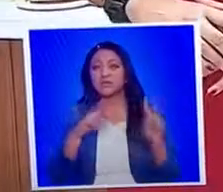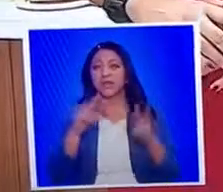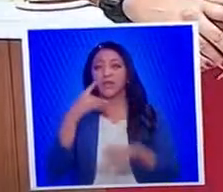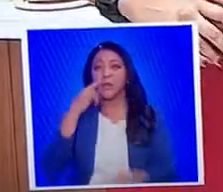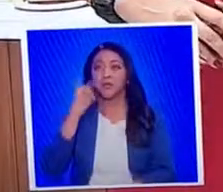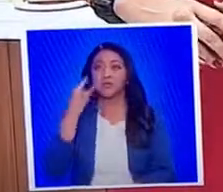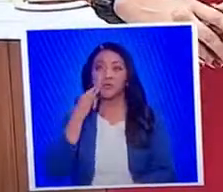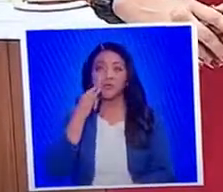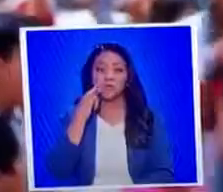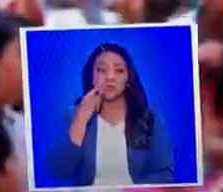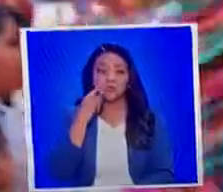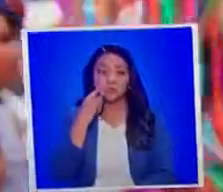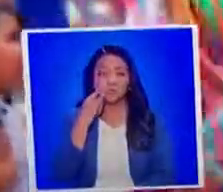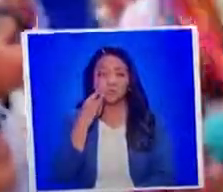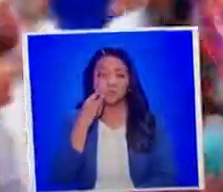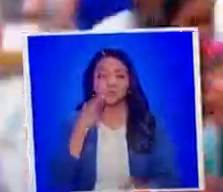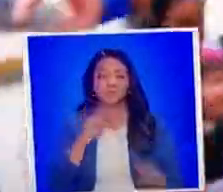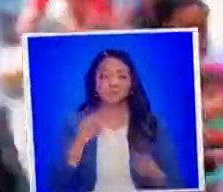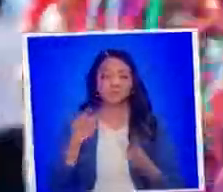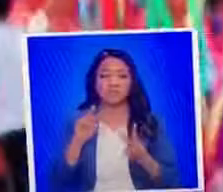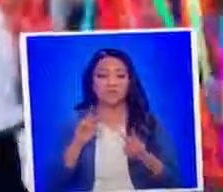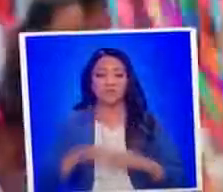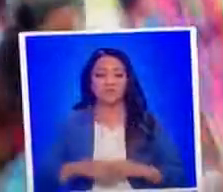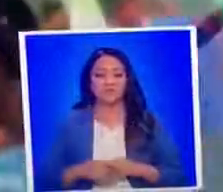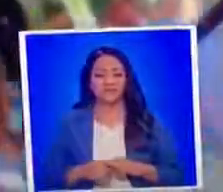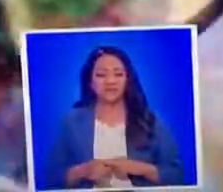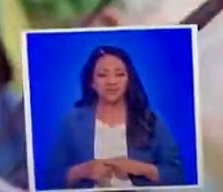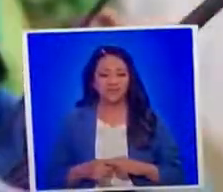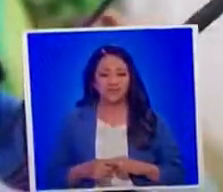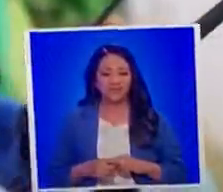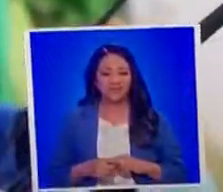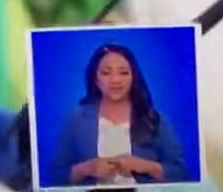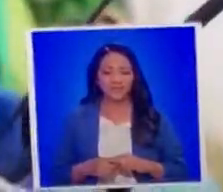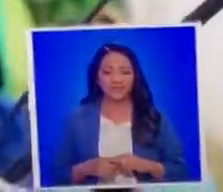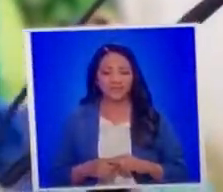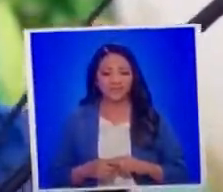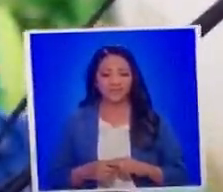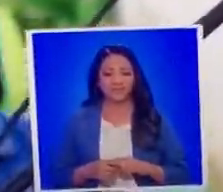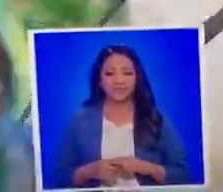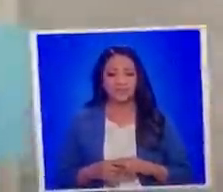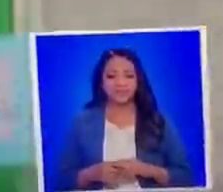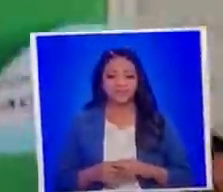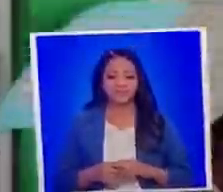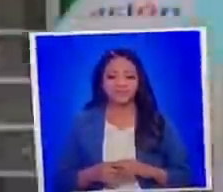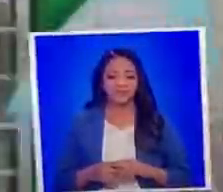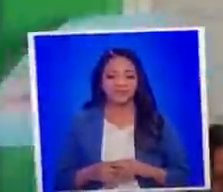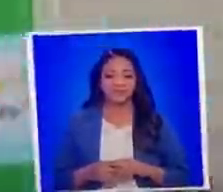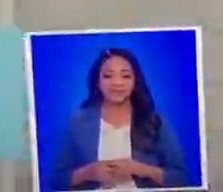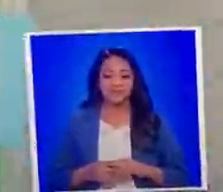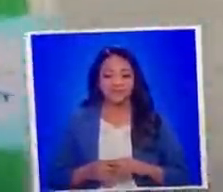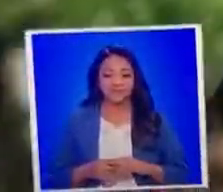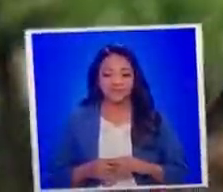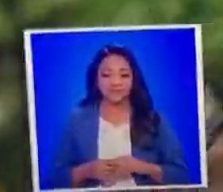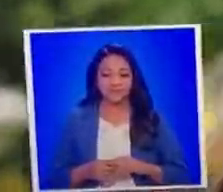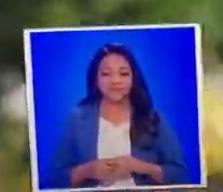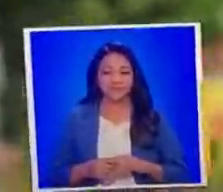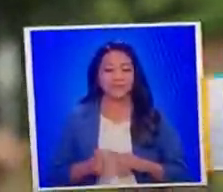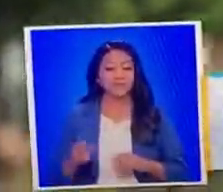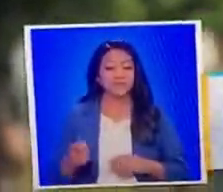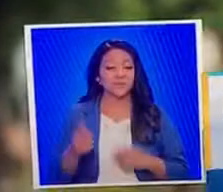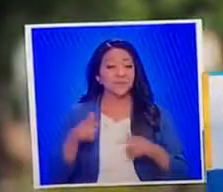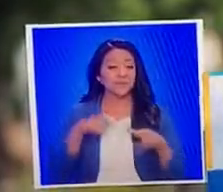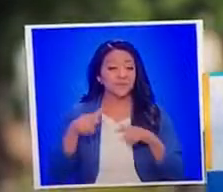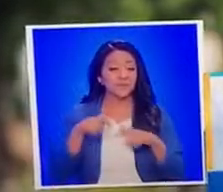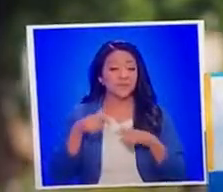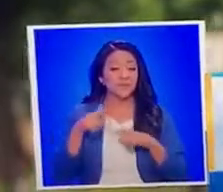niños y niñas. Brinca, brinca, brinque en un pie. Brinca, brinca, brinque en otro pie. Desde el